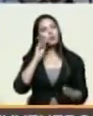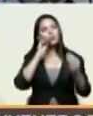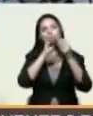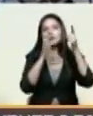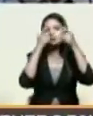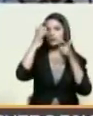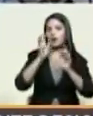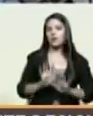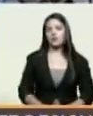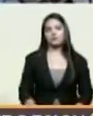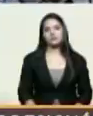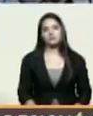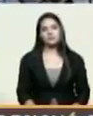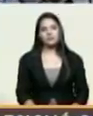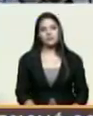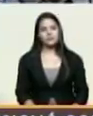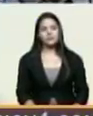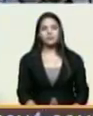tenía esa edad.